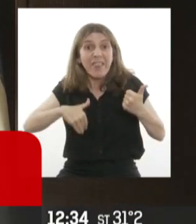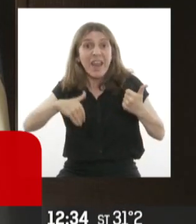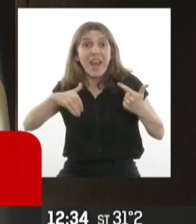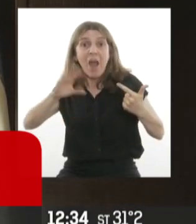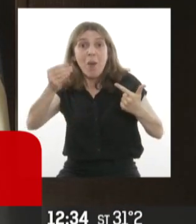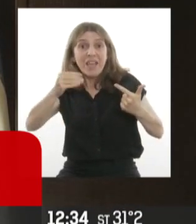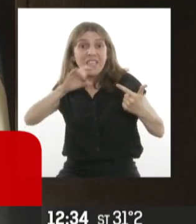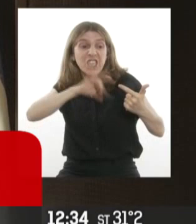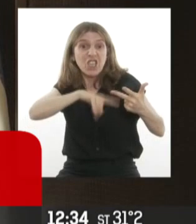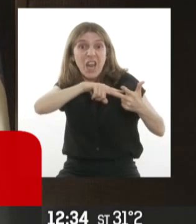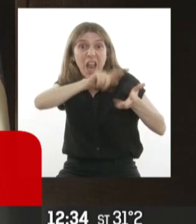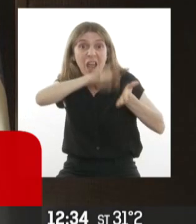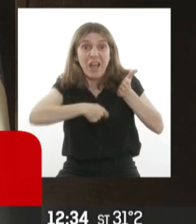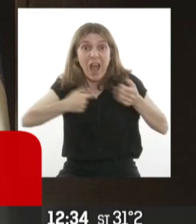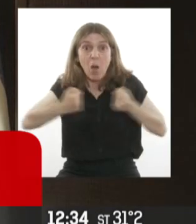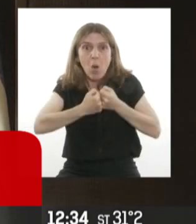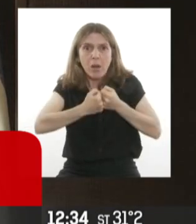con Chile, naufragó rápidamente,